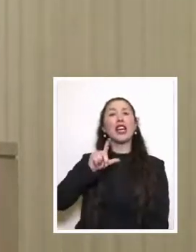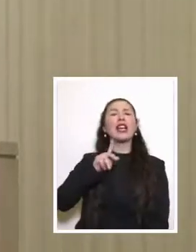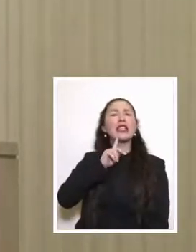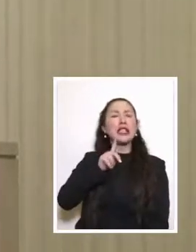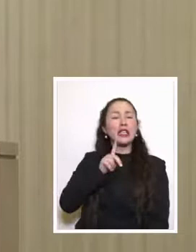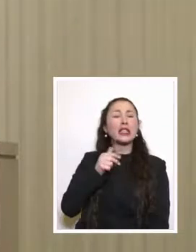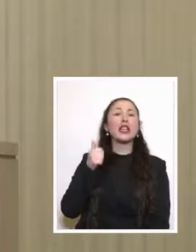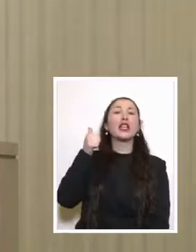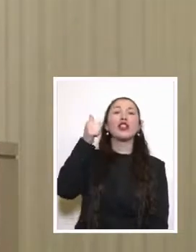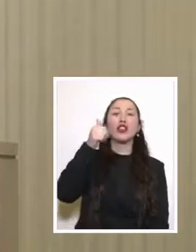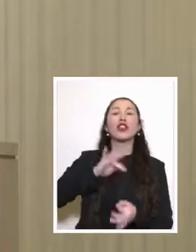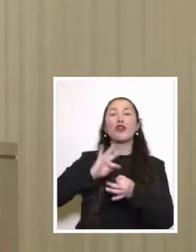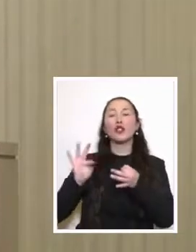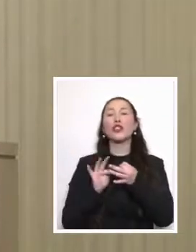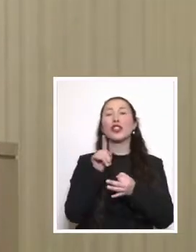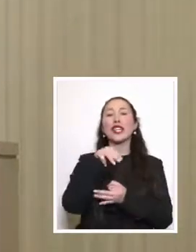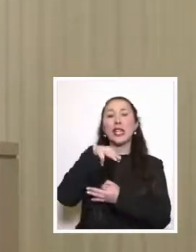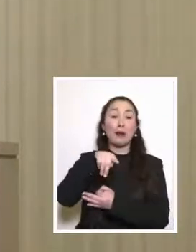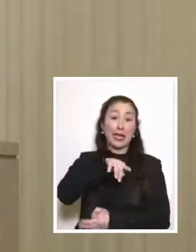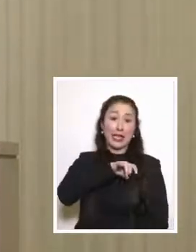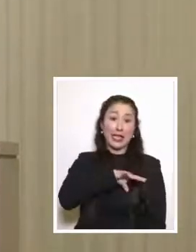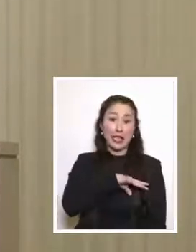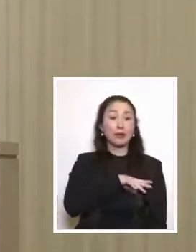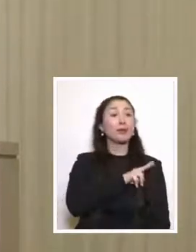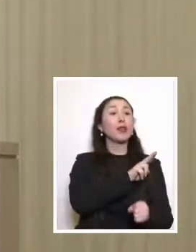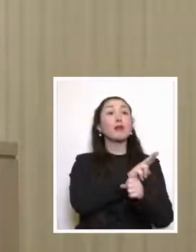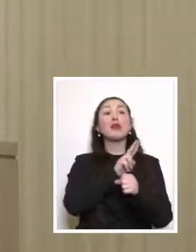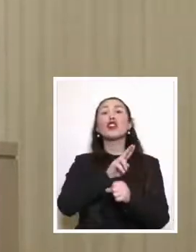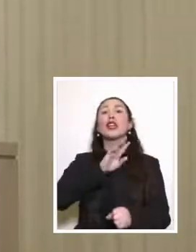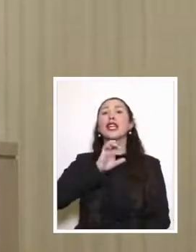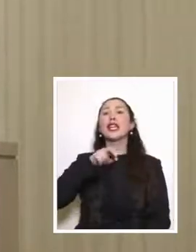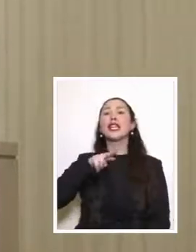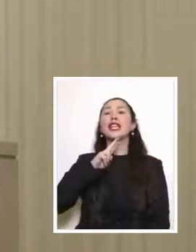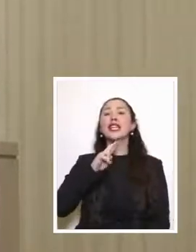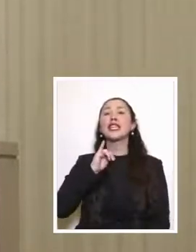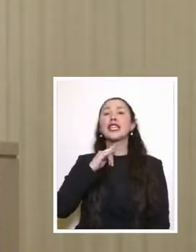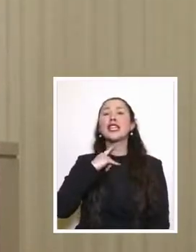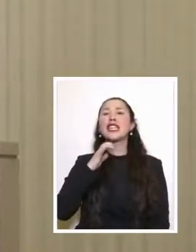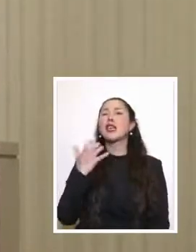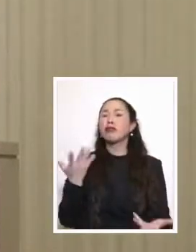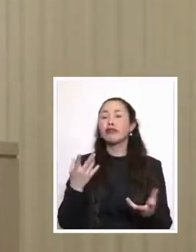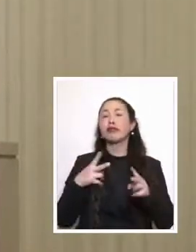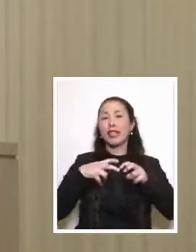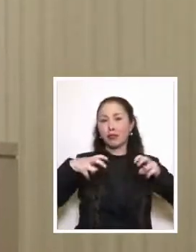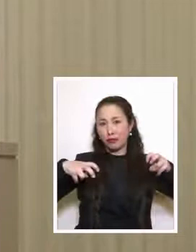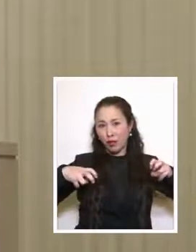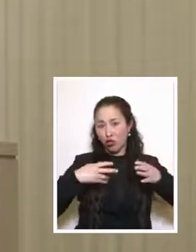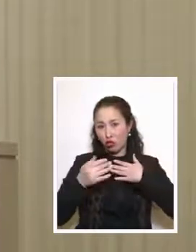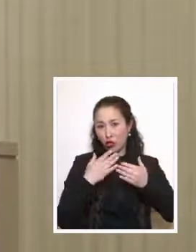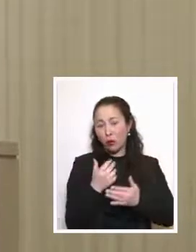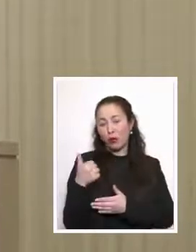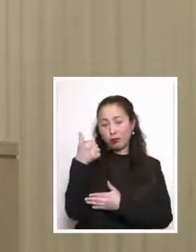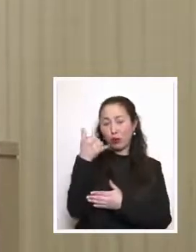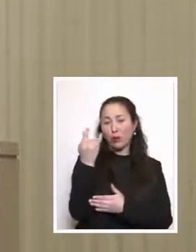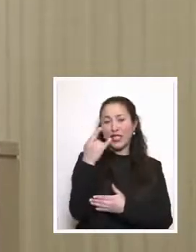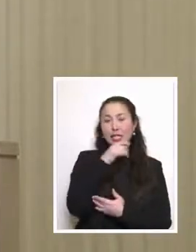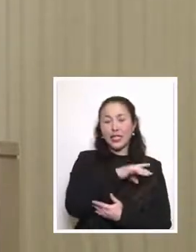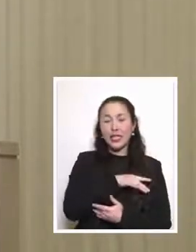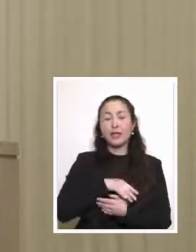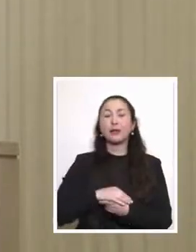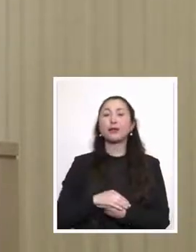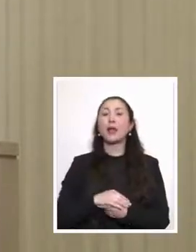de Fundación SM en Chile, profesor Enrique Aliste, vicerrector de Investigación y Desarrollo de la Universidad de Chile,